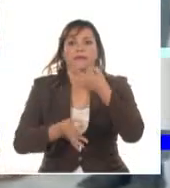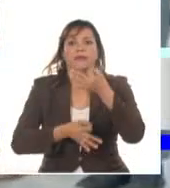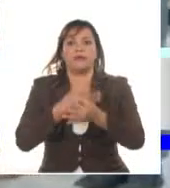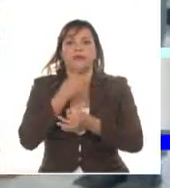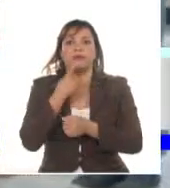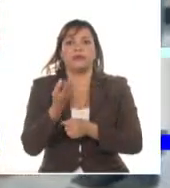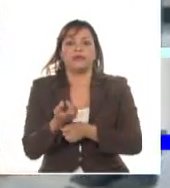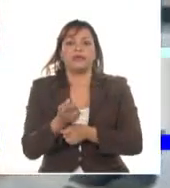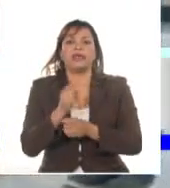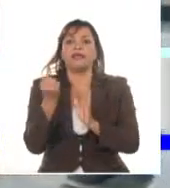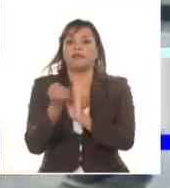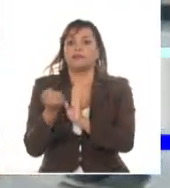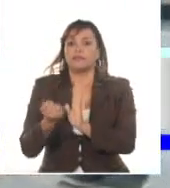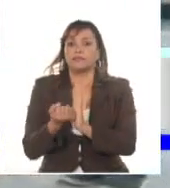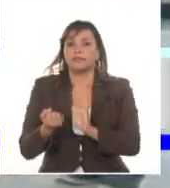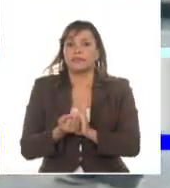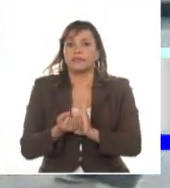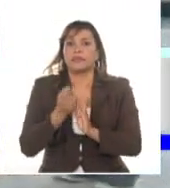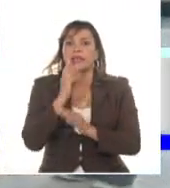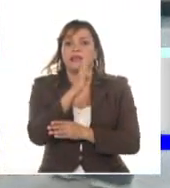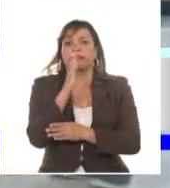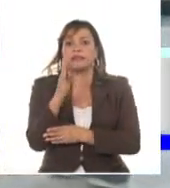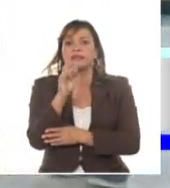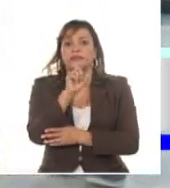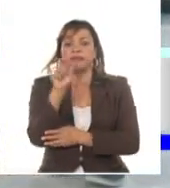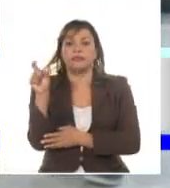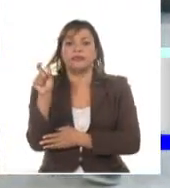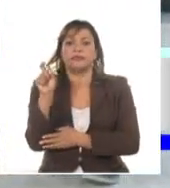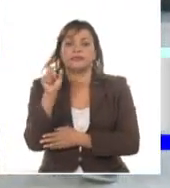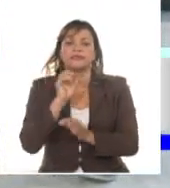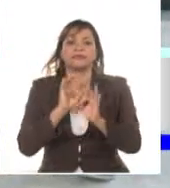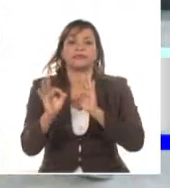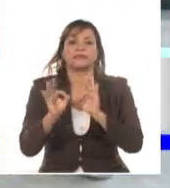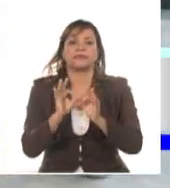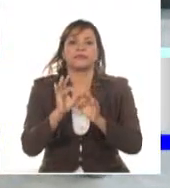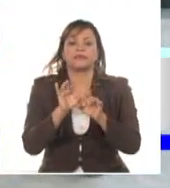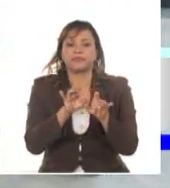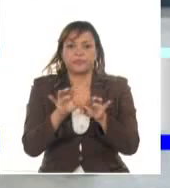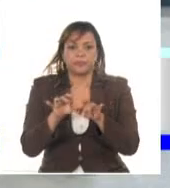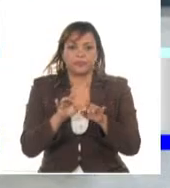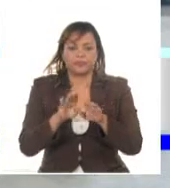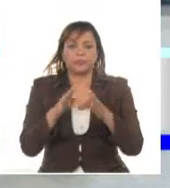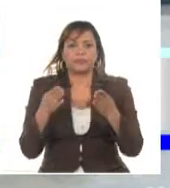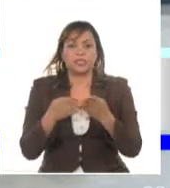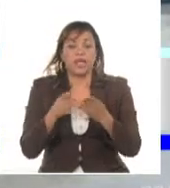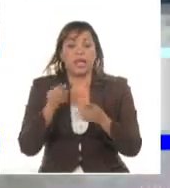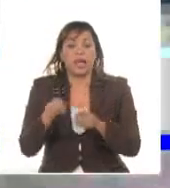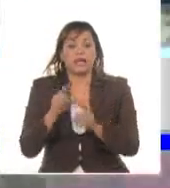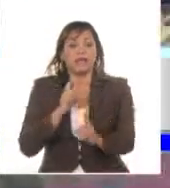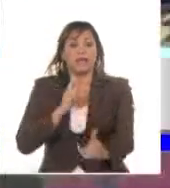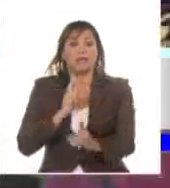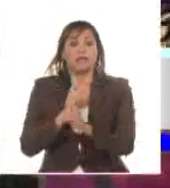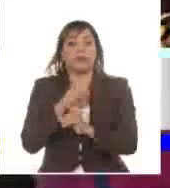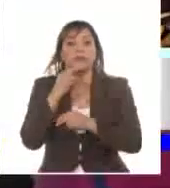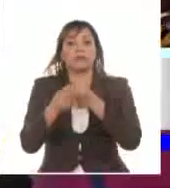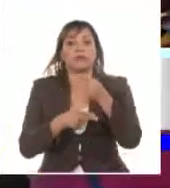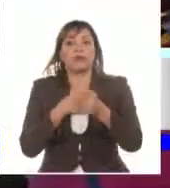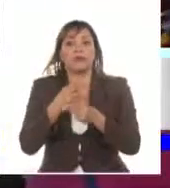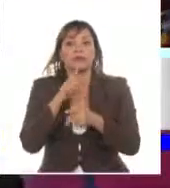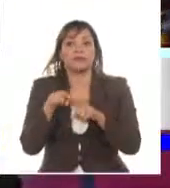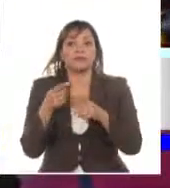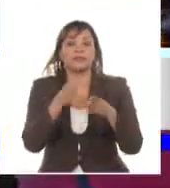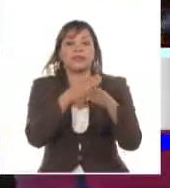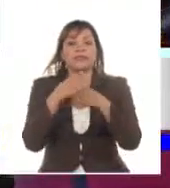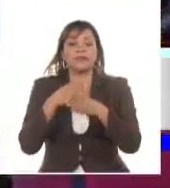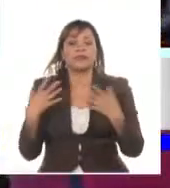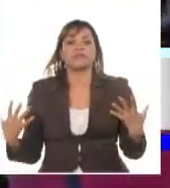de actualización en materia bibliográfica de conservación y digitalización, un encuentro que se realiza como resultado del